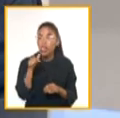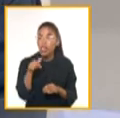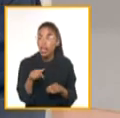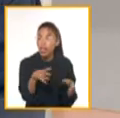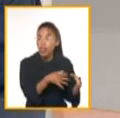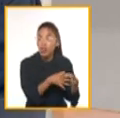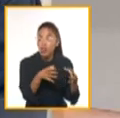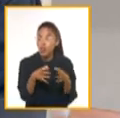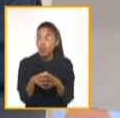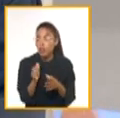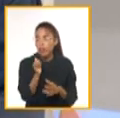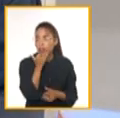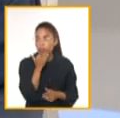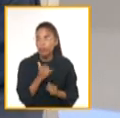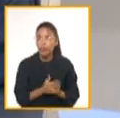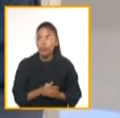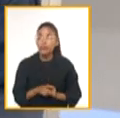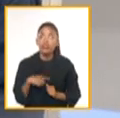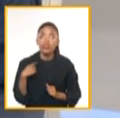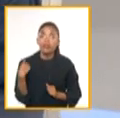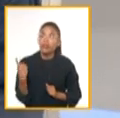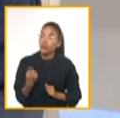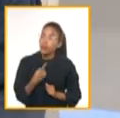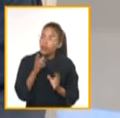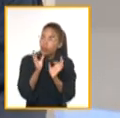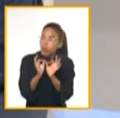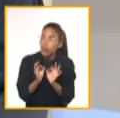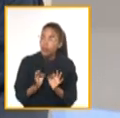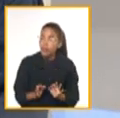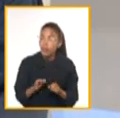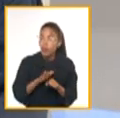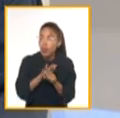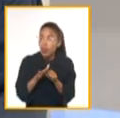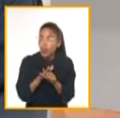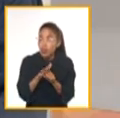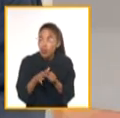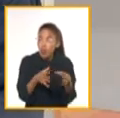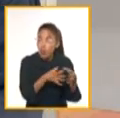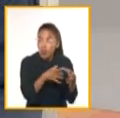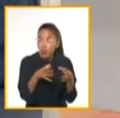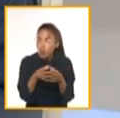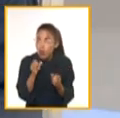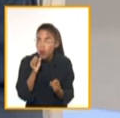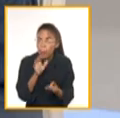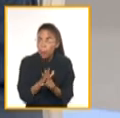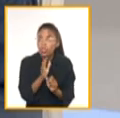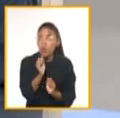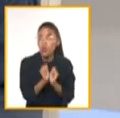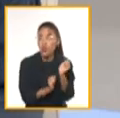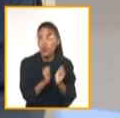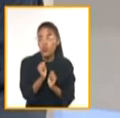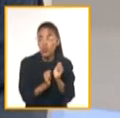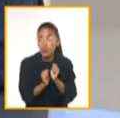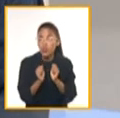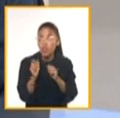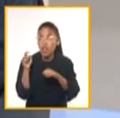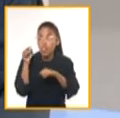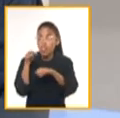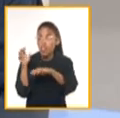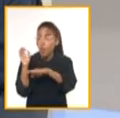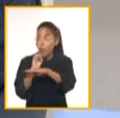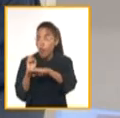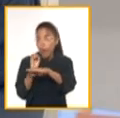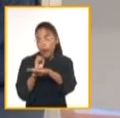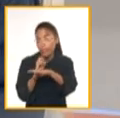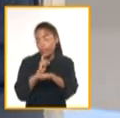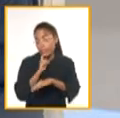ahí definimos entonces que las unidades de Jaruco no podían empezar el arranque de las sesiones aquí del occidente del país y cambiamos